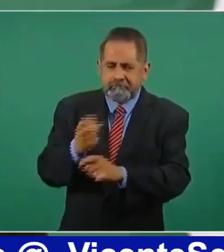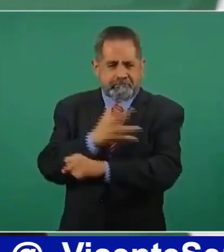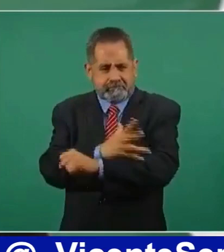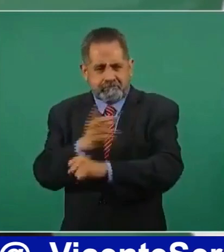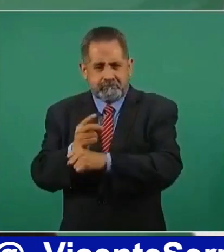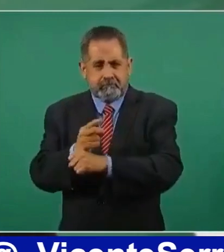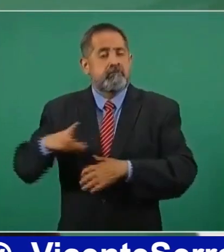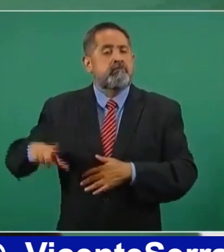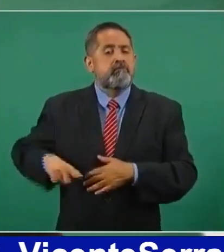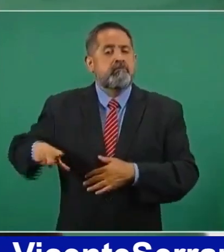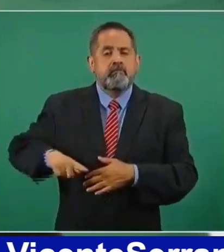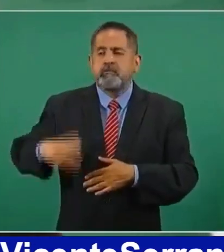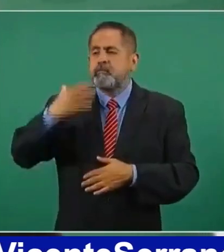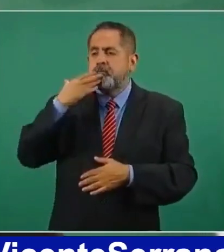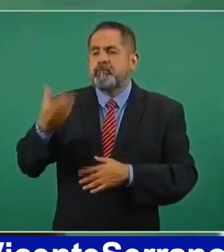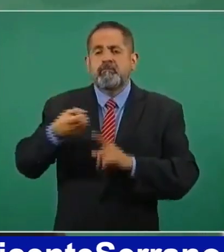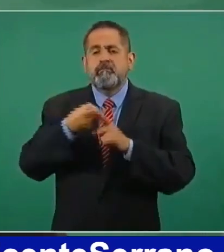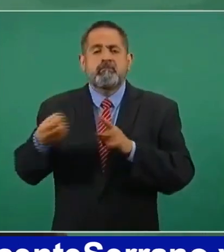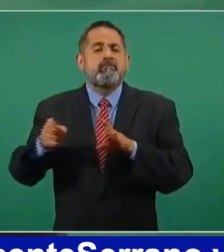Un buen gobierno depende de eso,